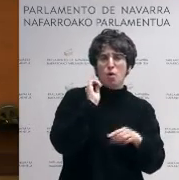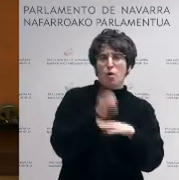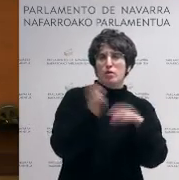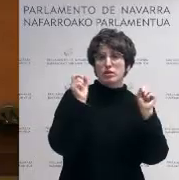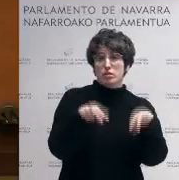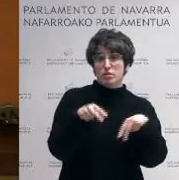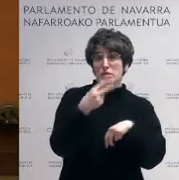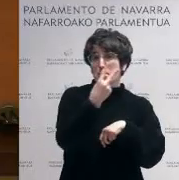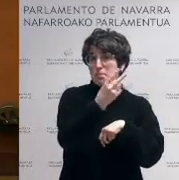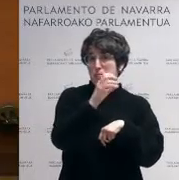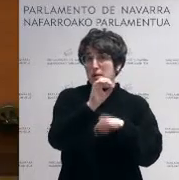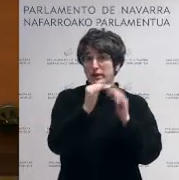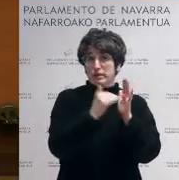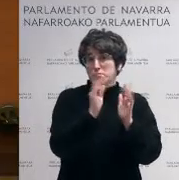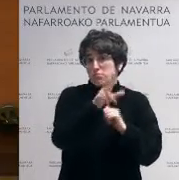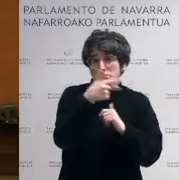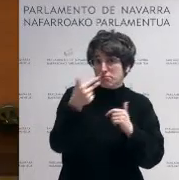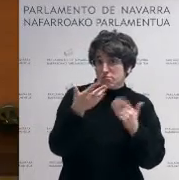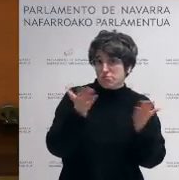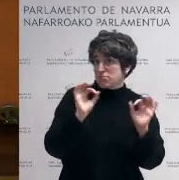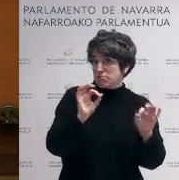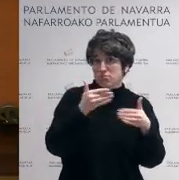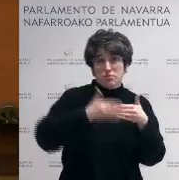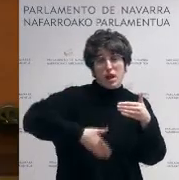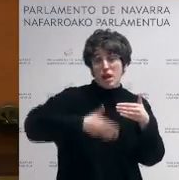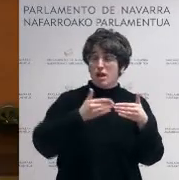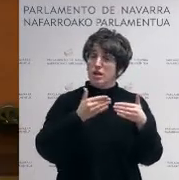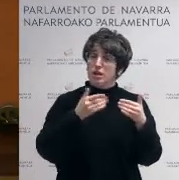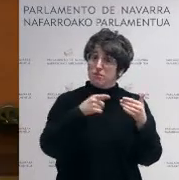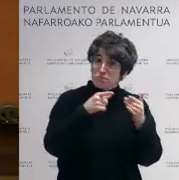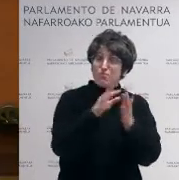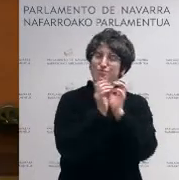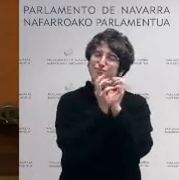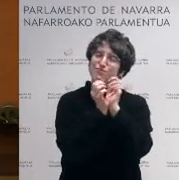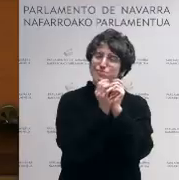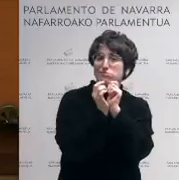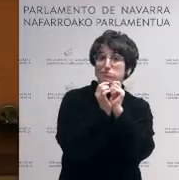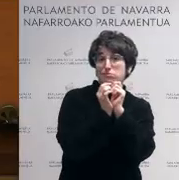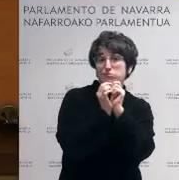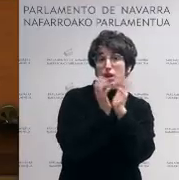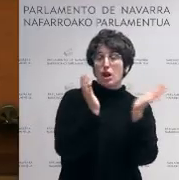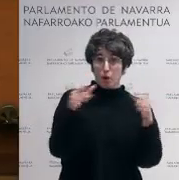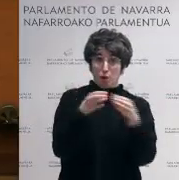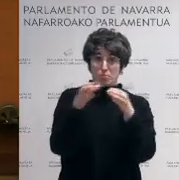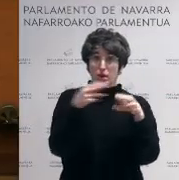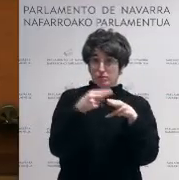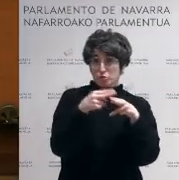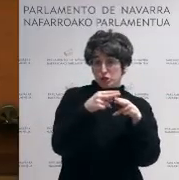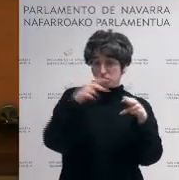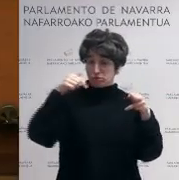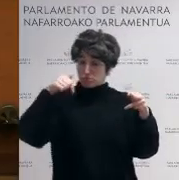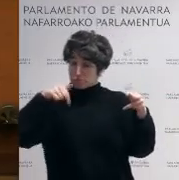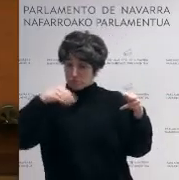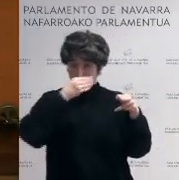euros. Esta medida, fruto de un acuerdo entre partidos que en Navarra, ojo, se comportan de forma total y absolutamente